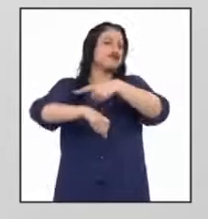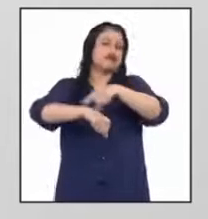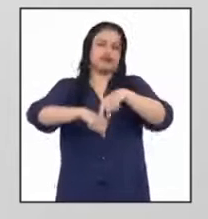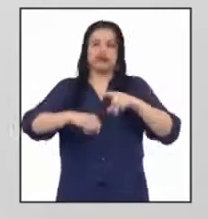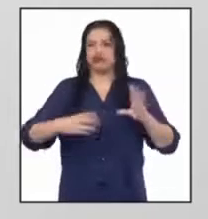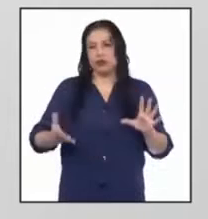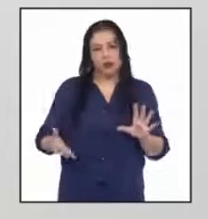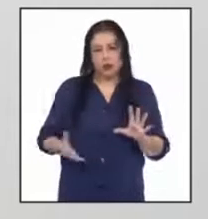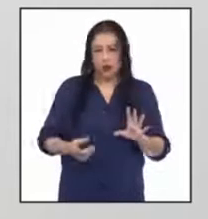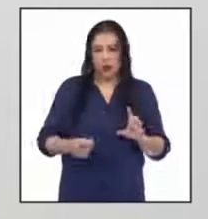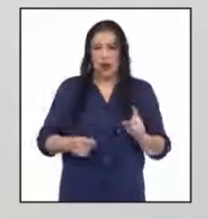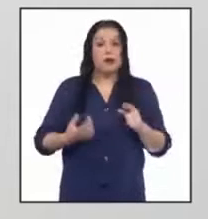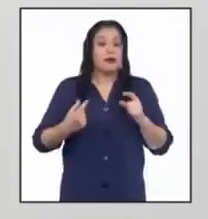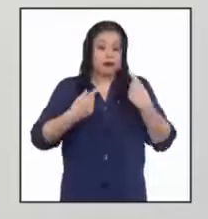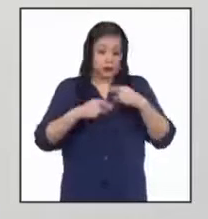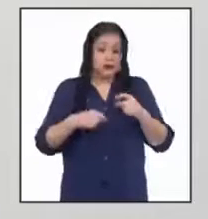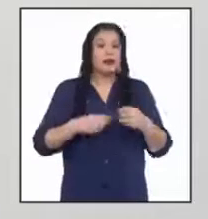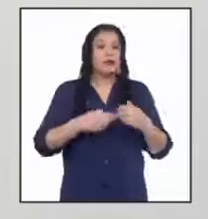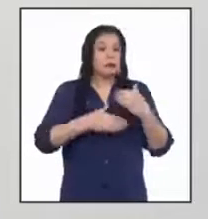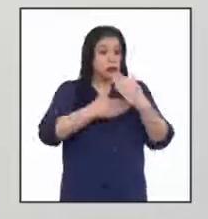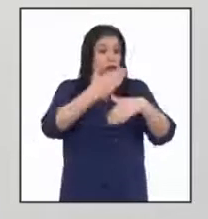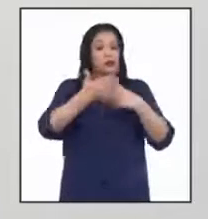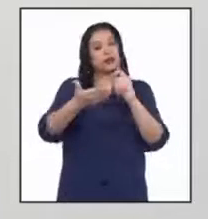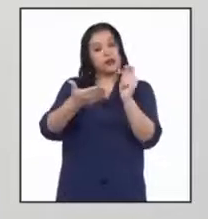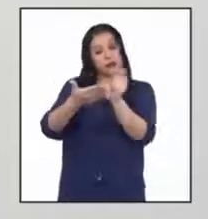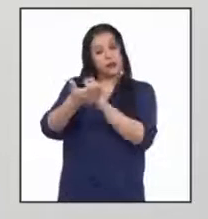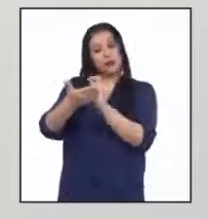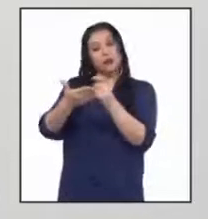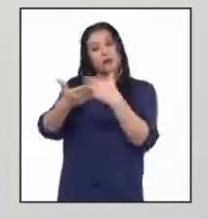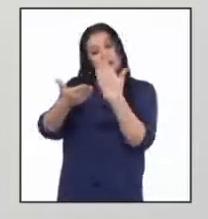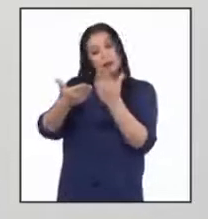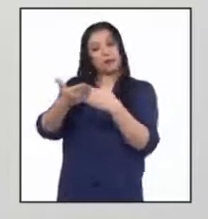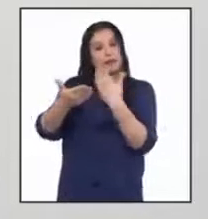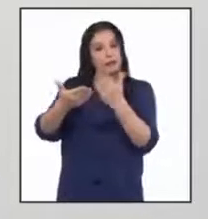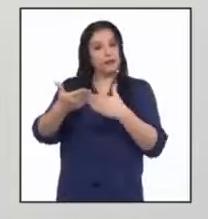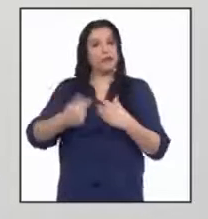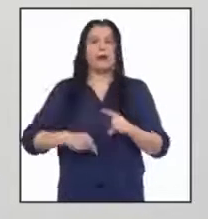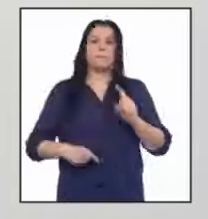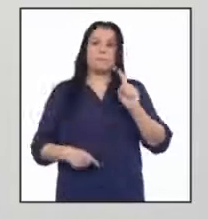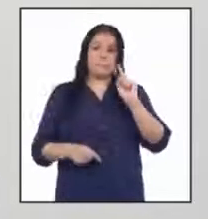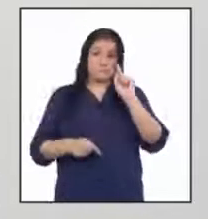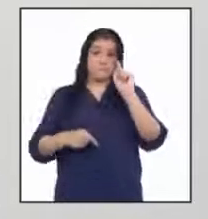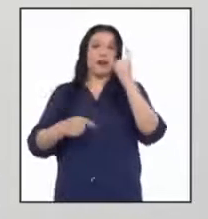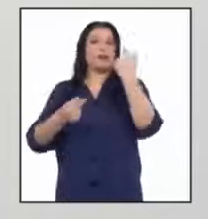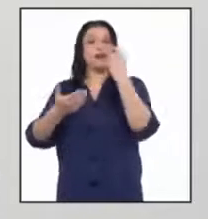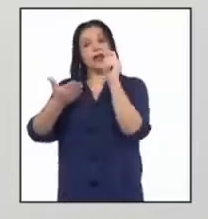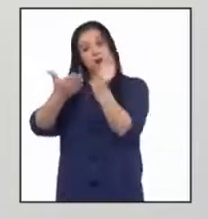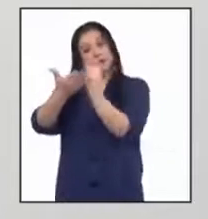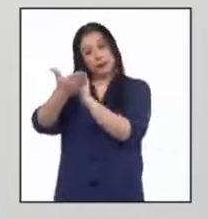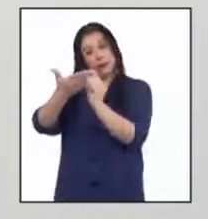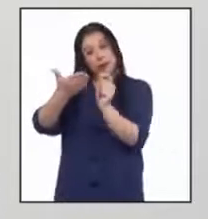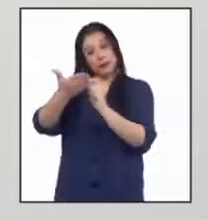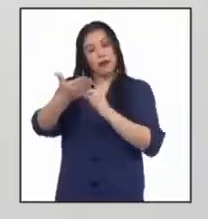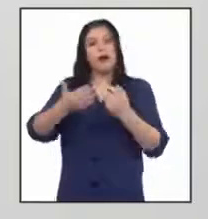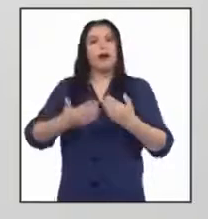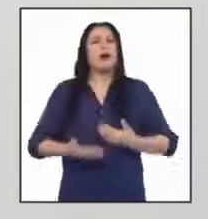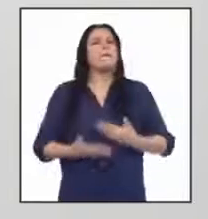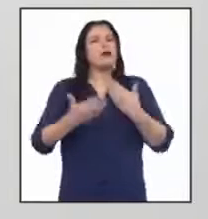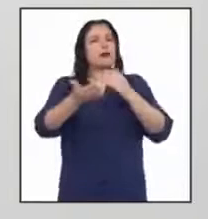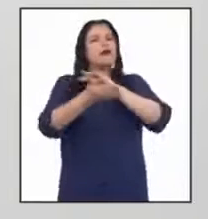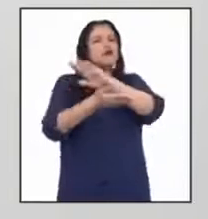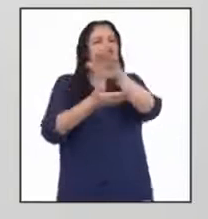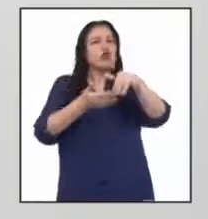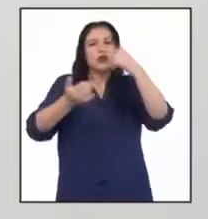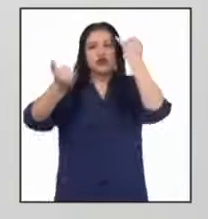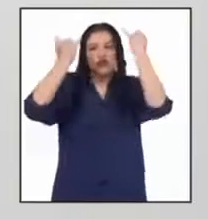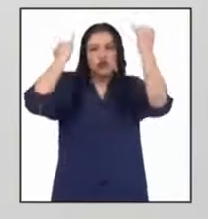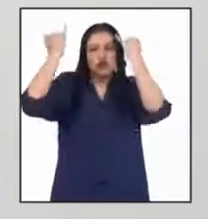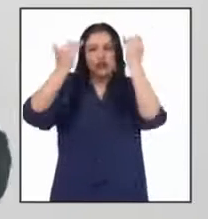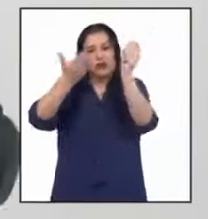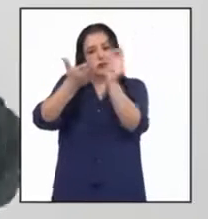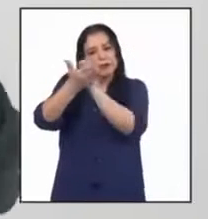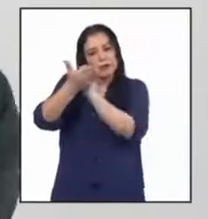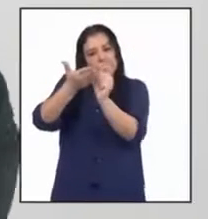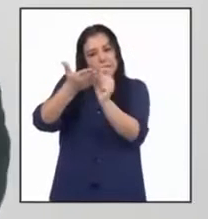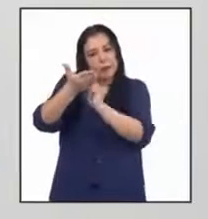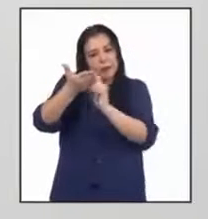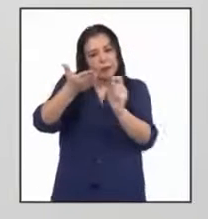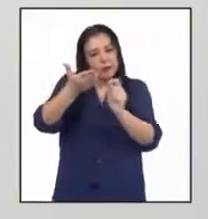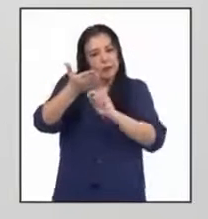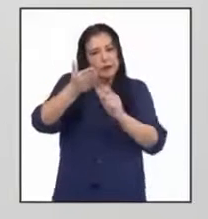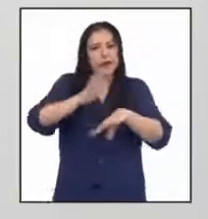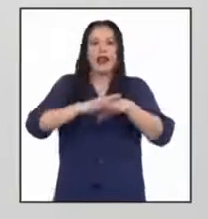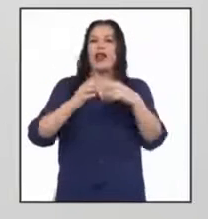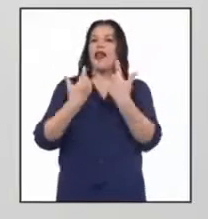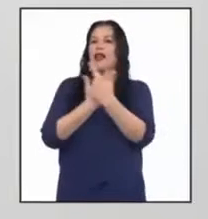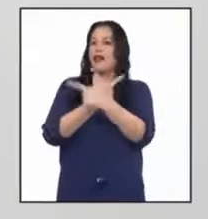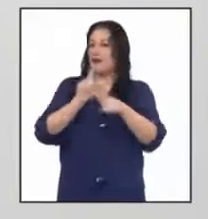lo toma el proceso de revisión. La idea es que en la primera redacción propongas todas tus ideas de manera lo